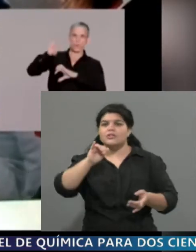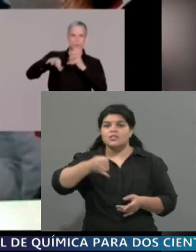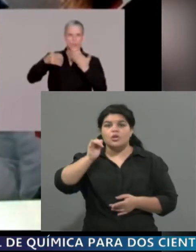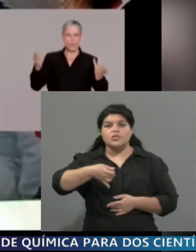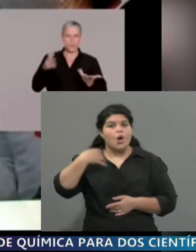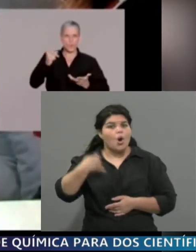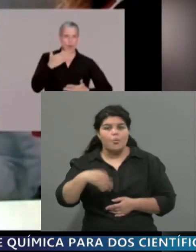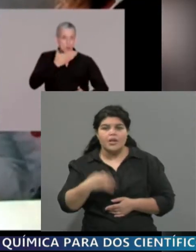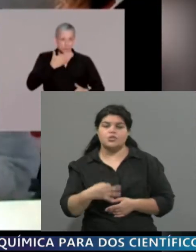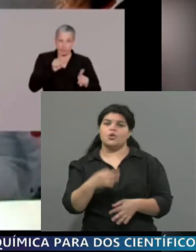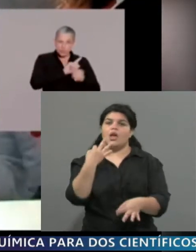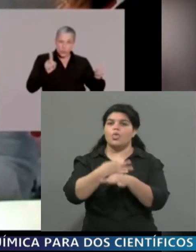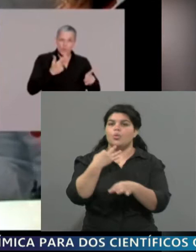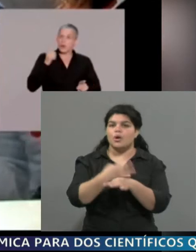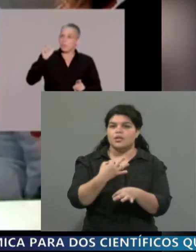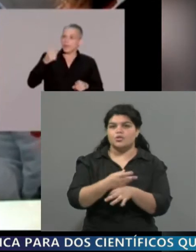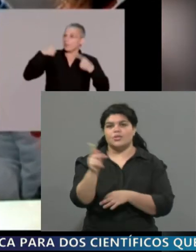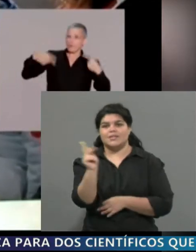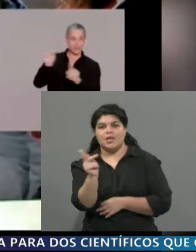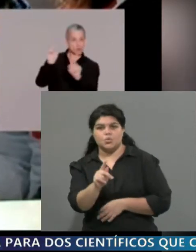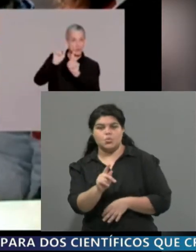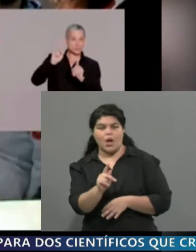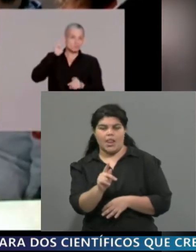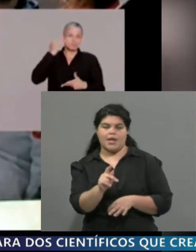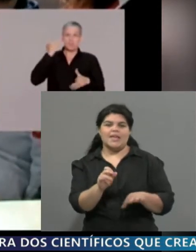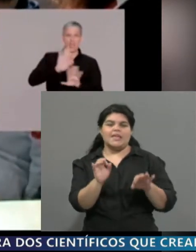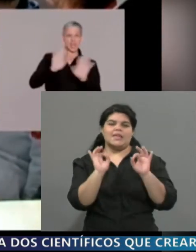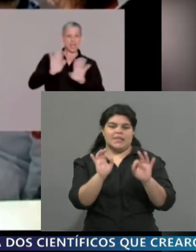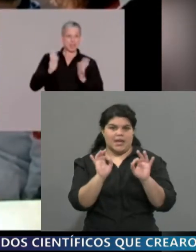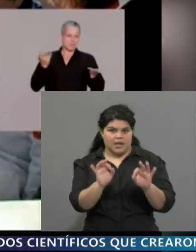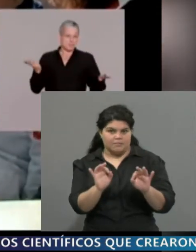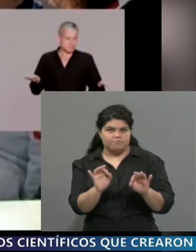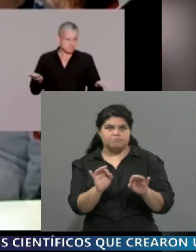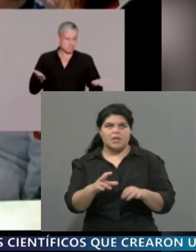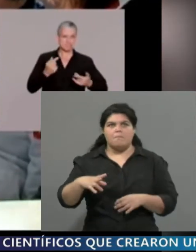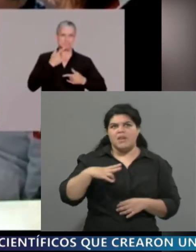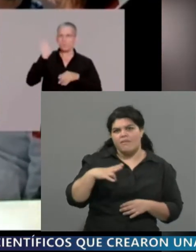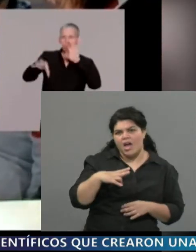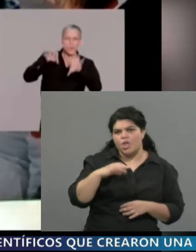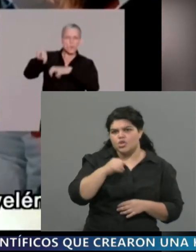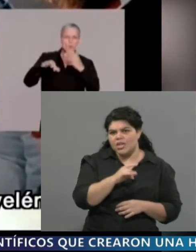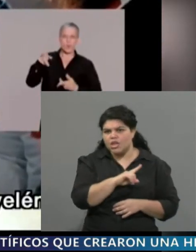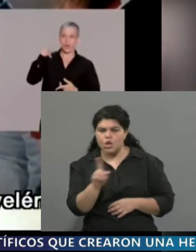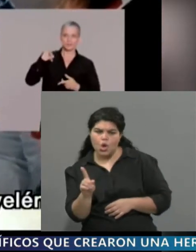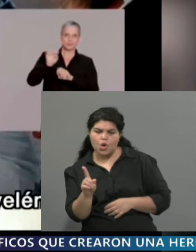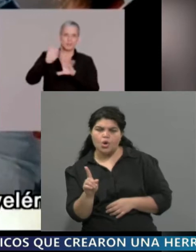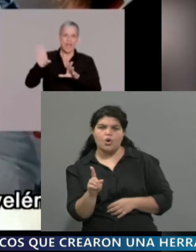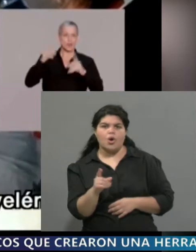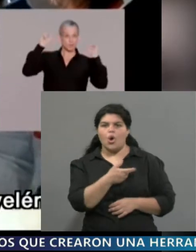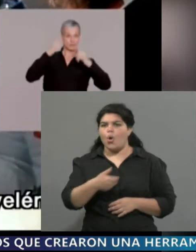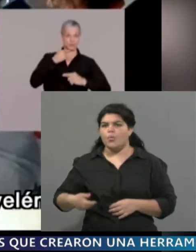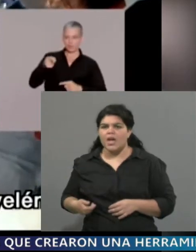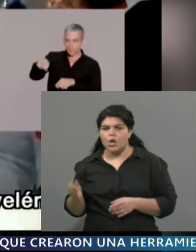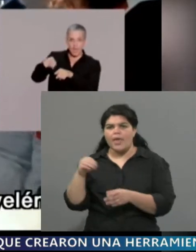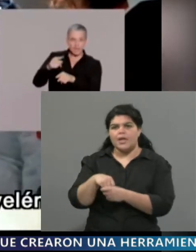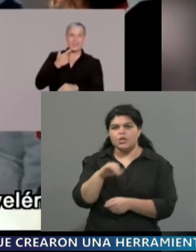educación sexual integral. No importa si son o no religiosos, si son o no privados, si son o no estatales, digamos,